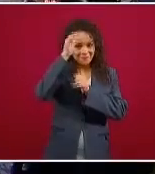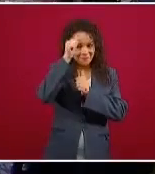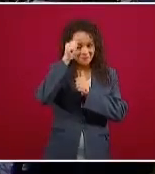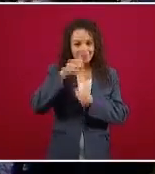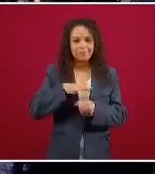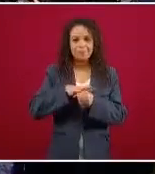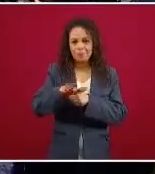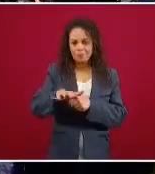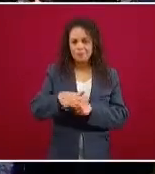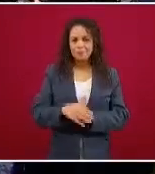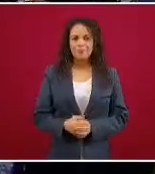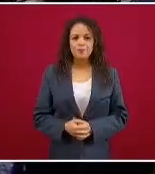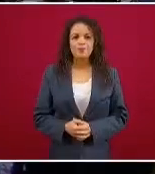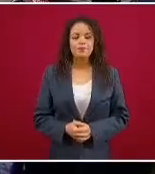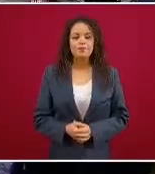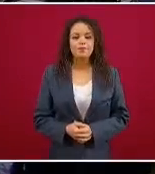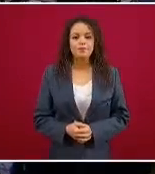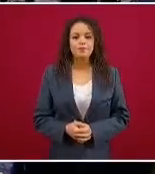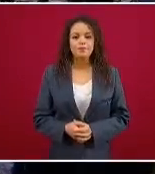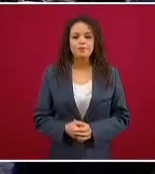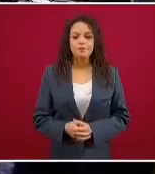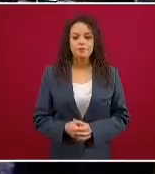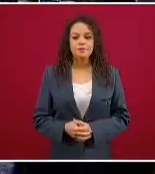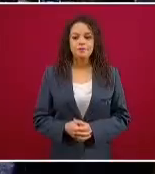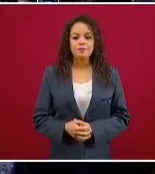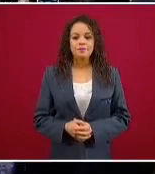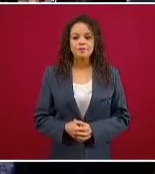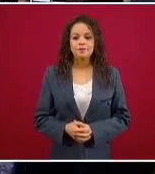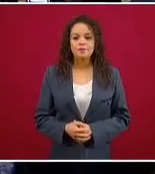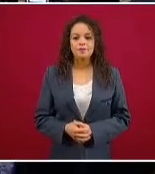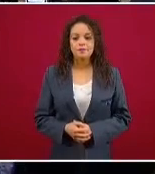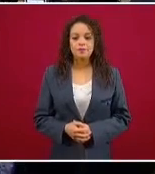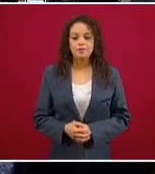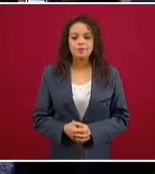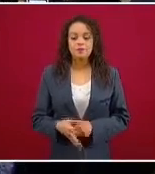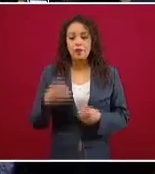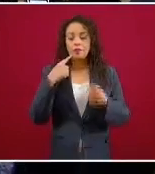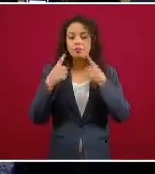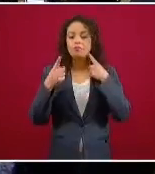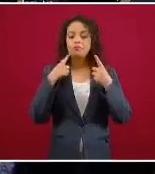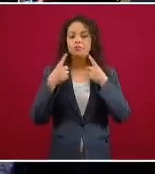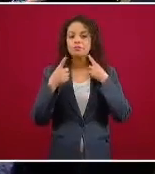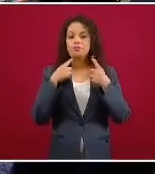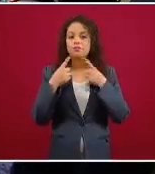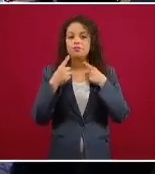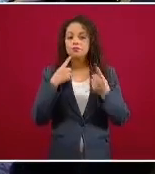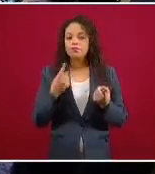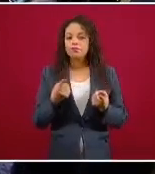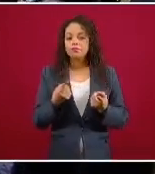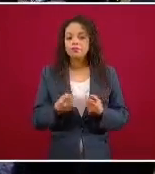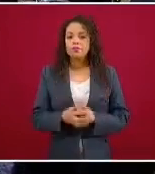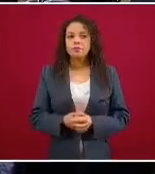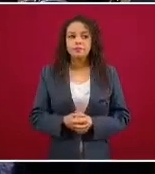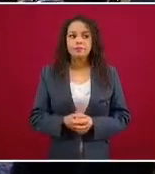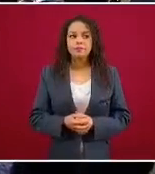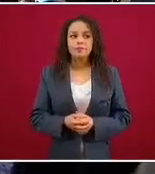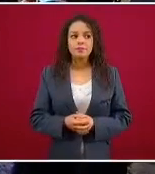sobre el acuerdo que se